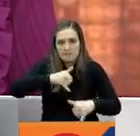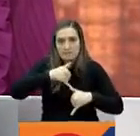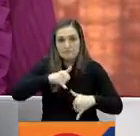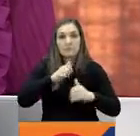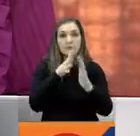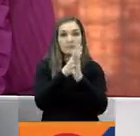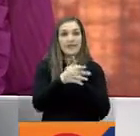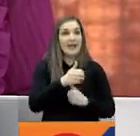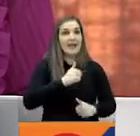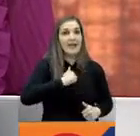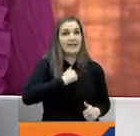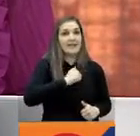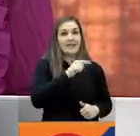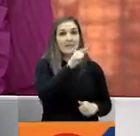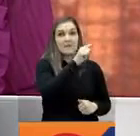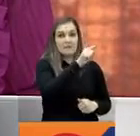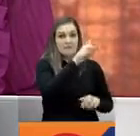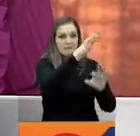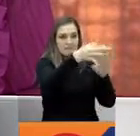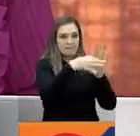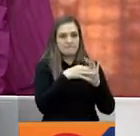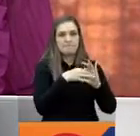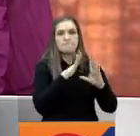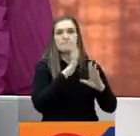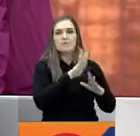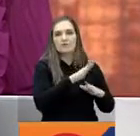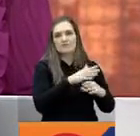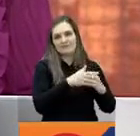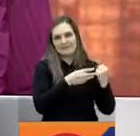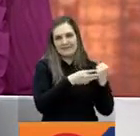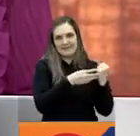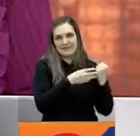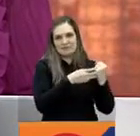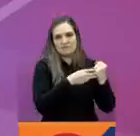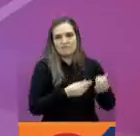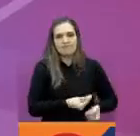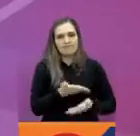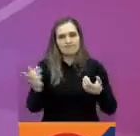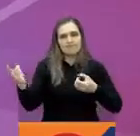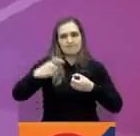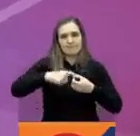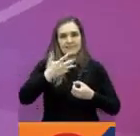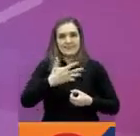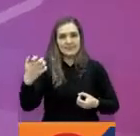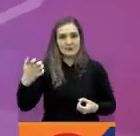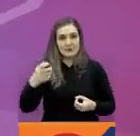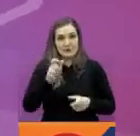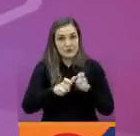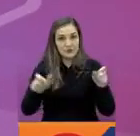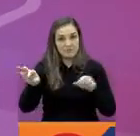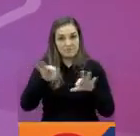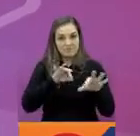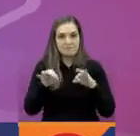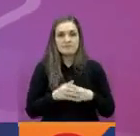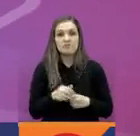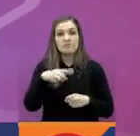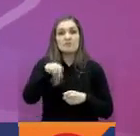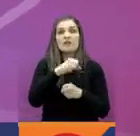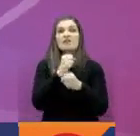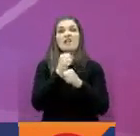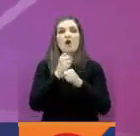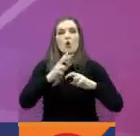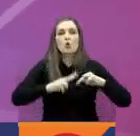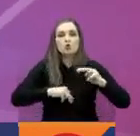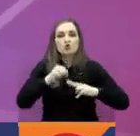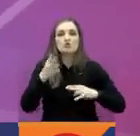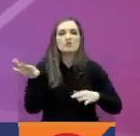canadiense están ofreciendo 500 vacantes para perfiles colombianos. En oportunidades para que operadores de construcción trabajen